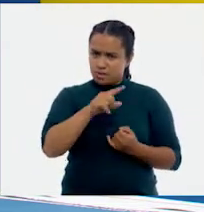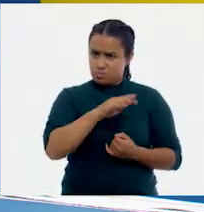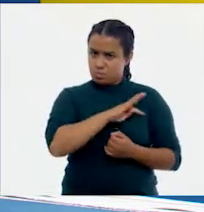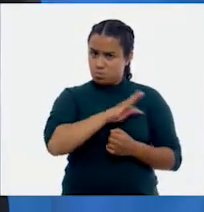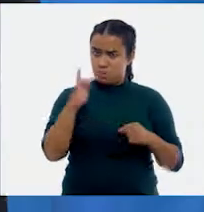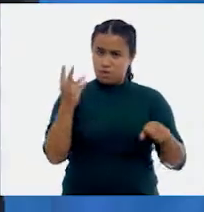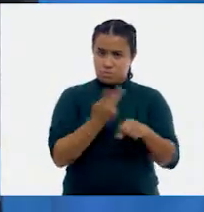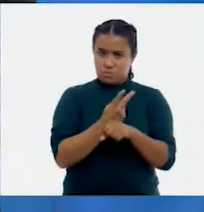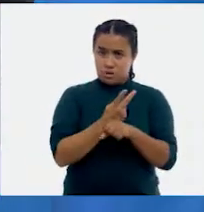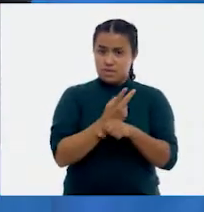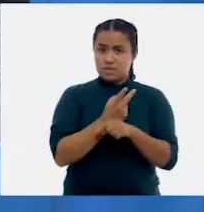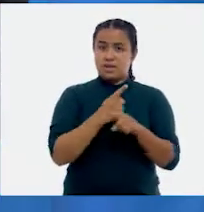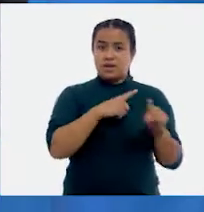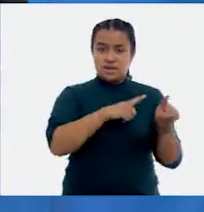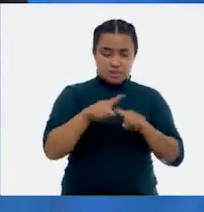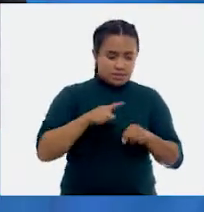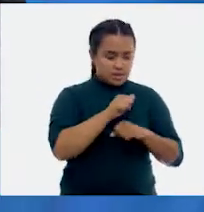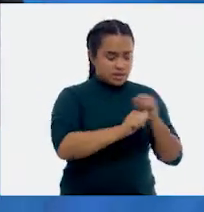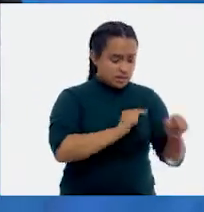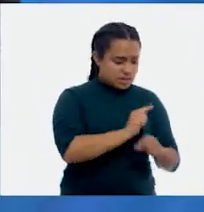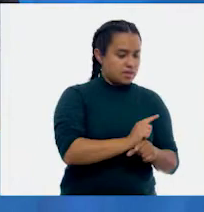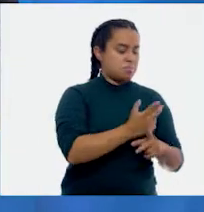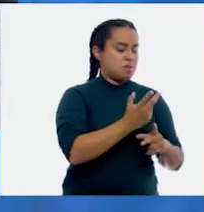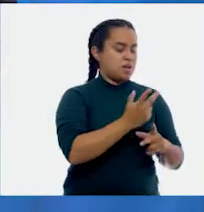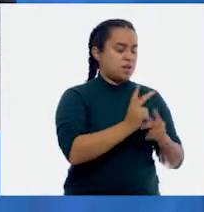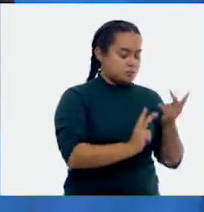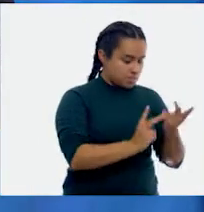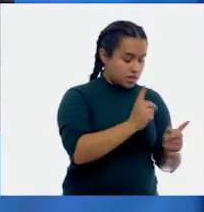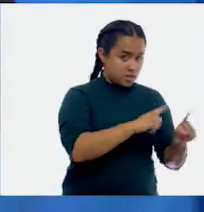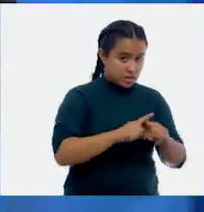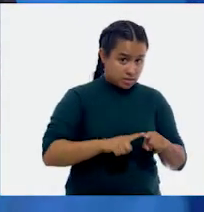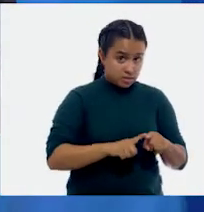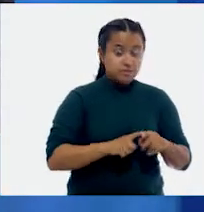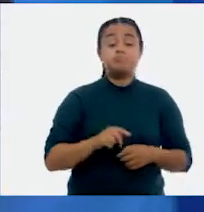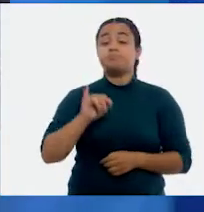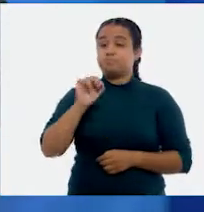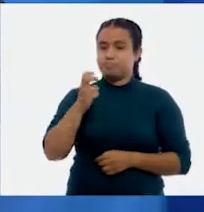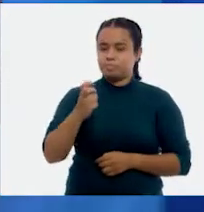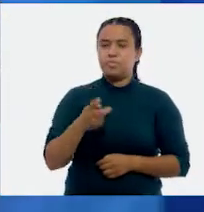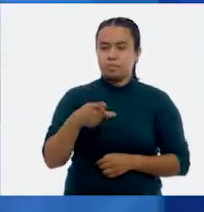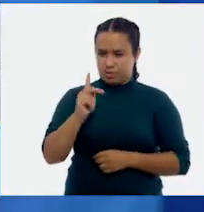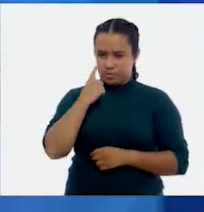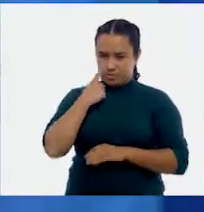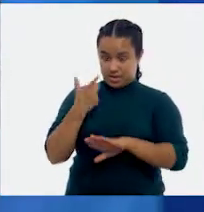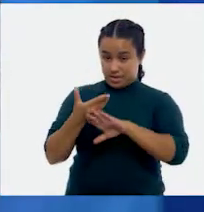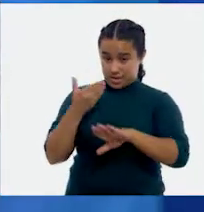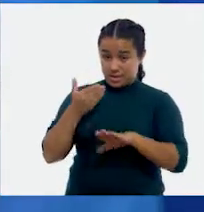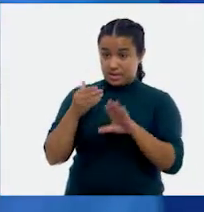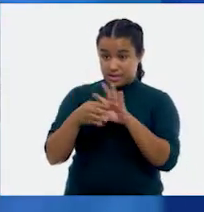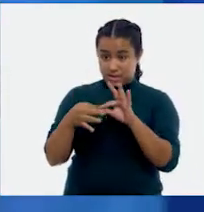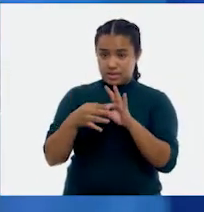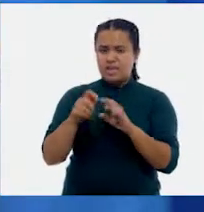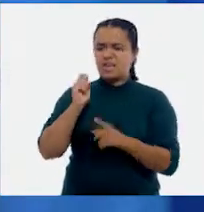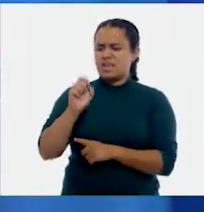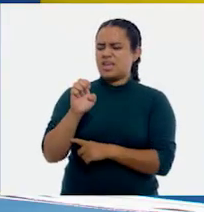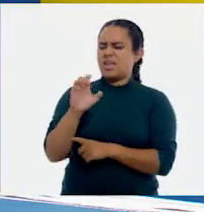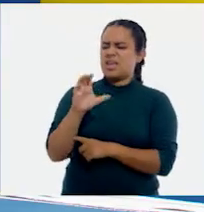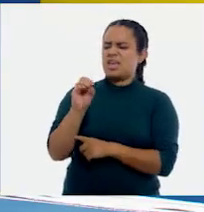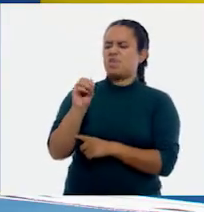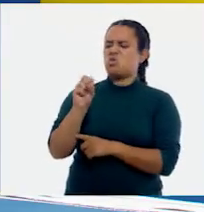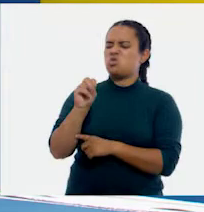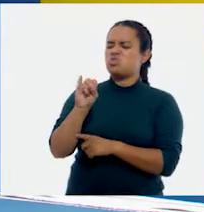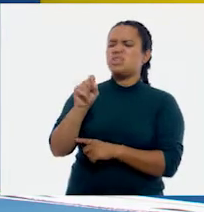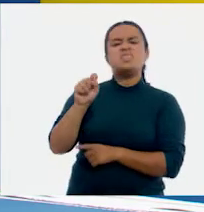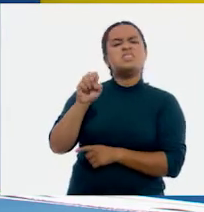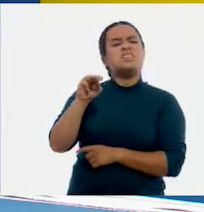ecosistemas? En efecto. Y para explicarlo, ¿qué te parece si antes recordamos qué es un ecosistema? Me